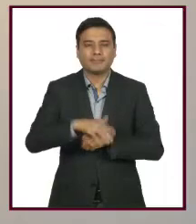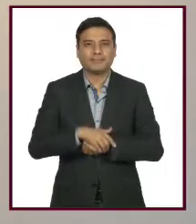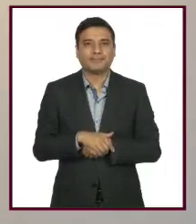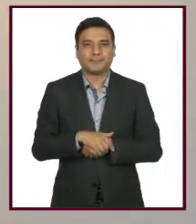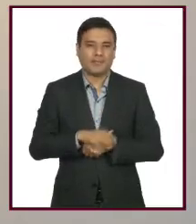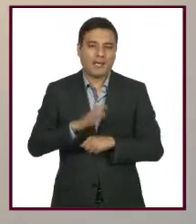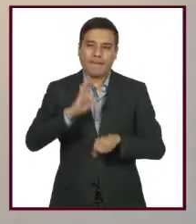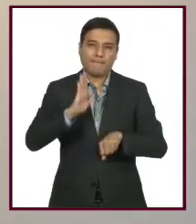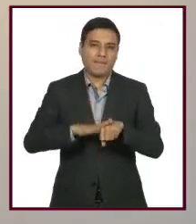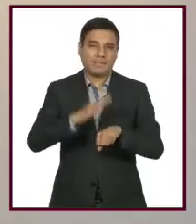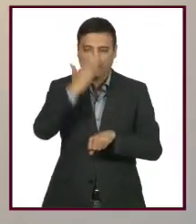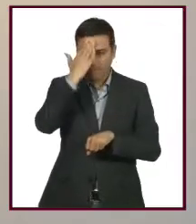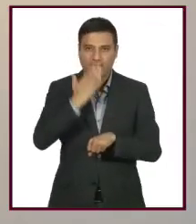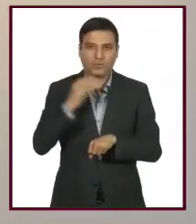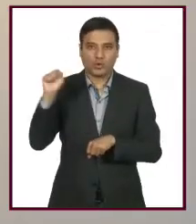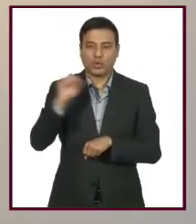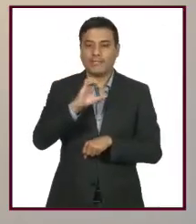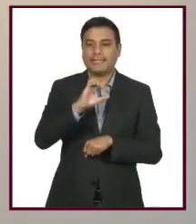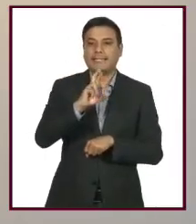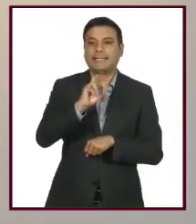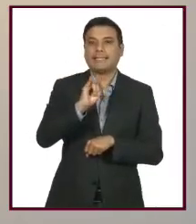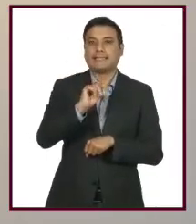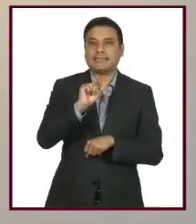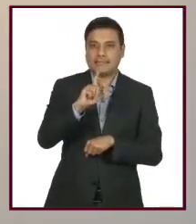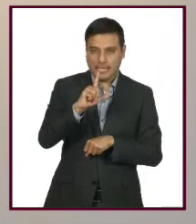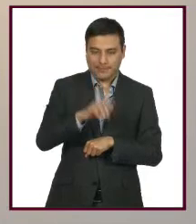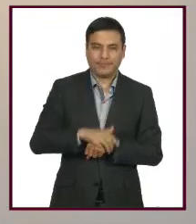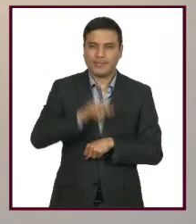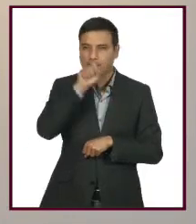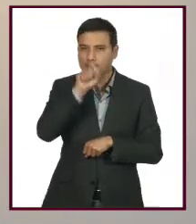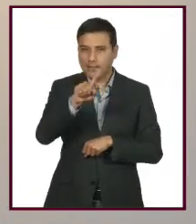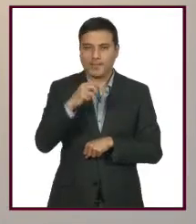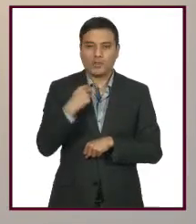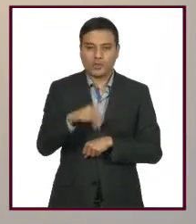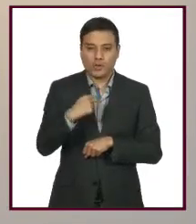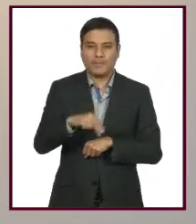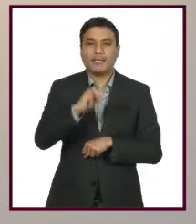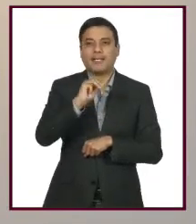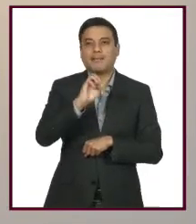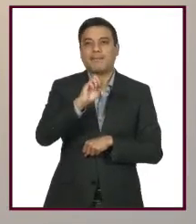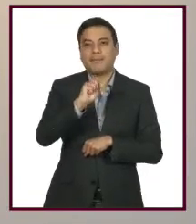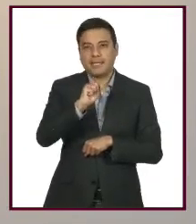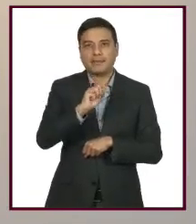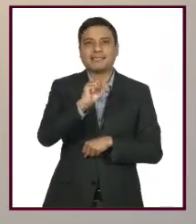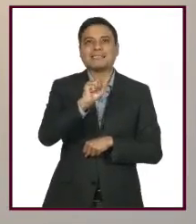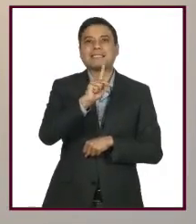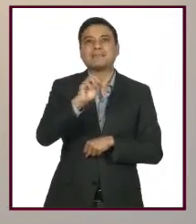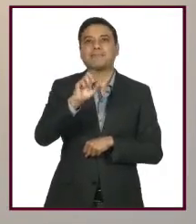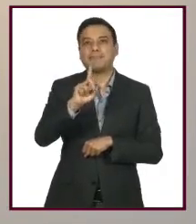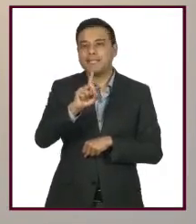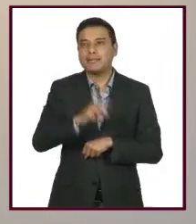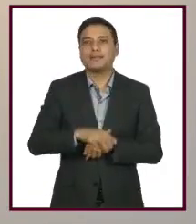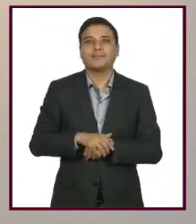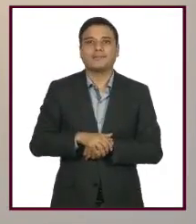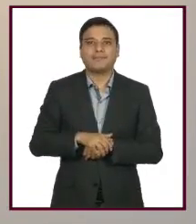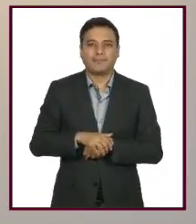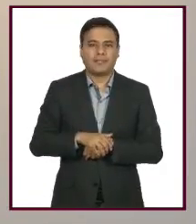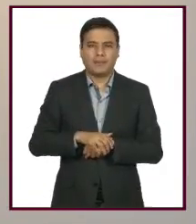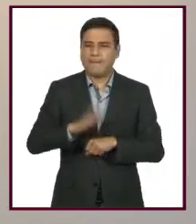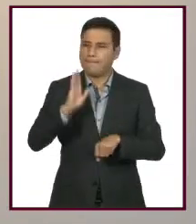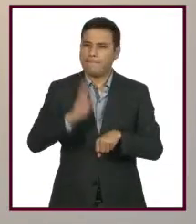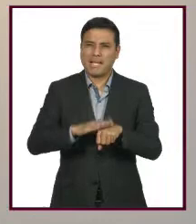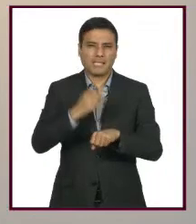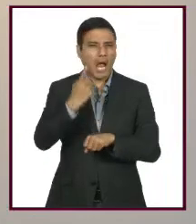La más conocida es el cristal, también se puede conocer como Met, Speed, principalmente, pero la